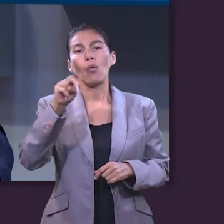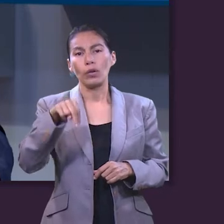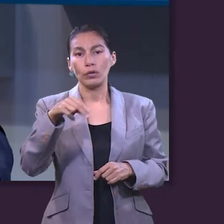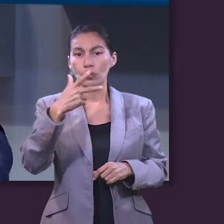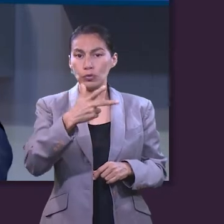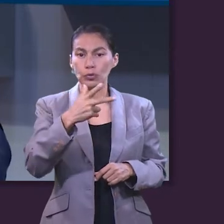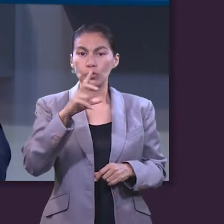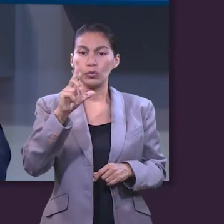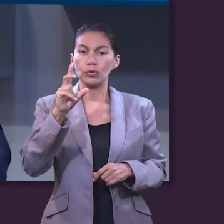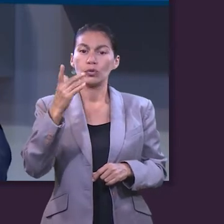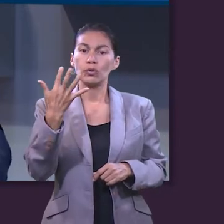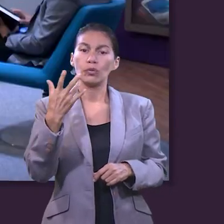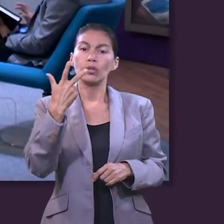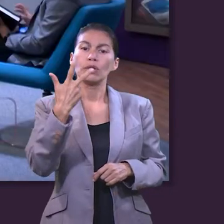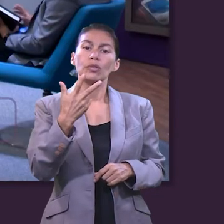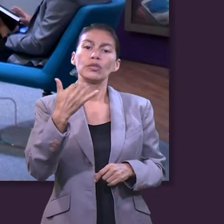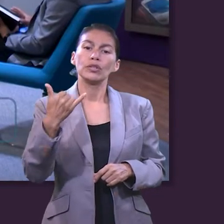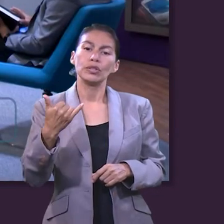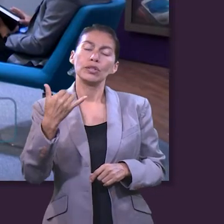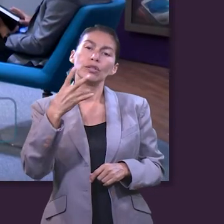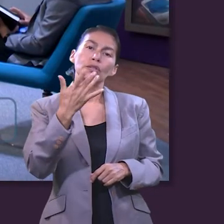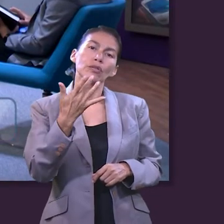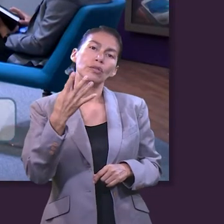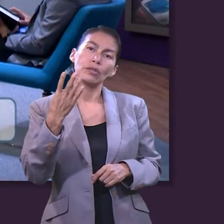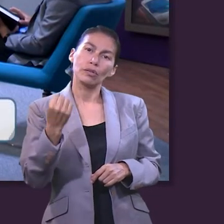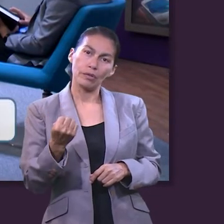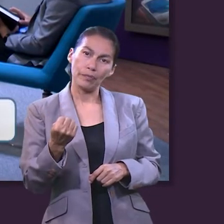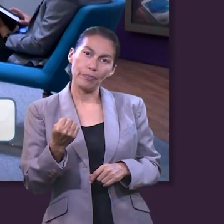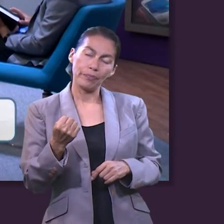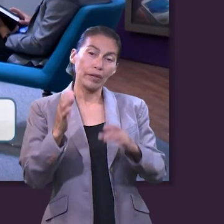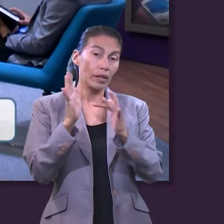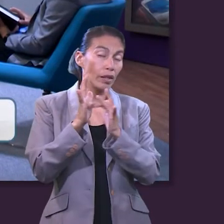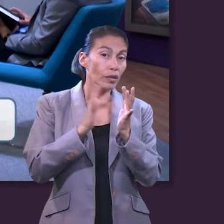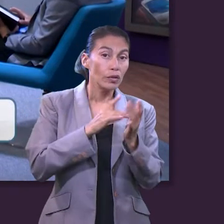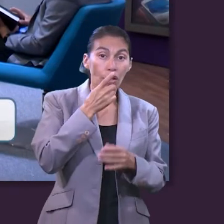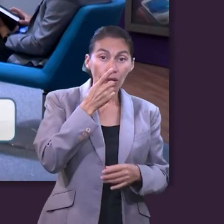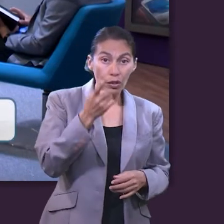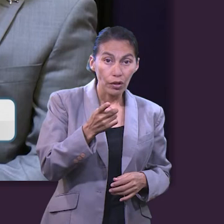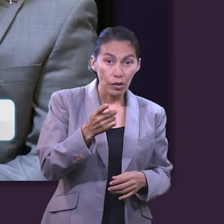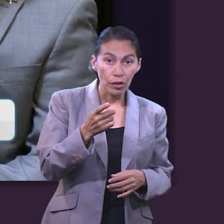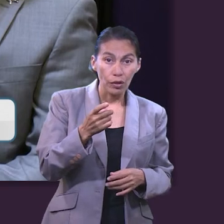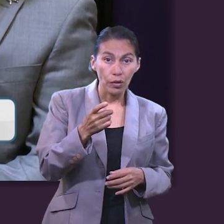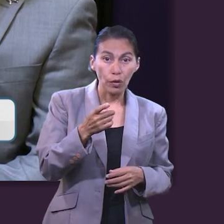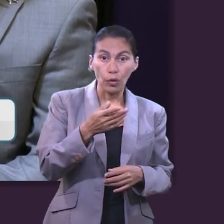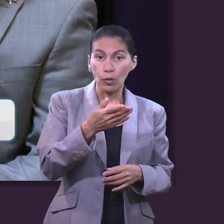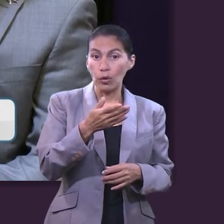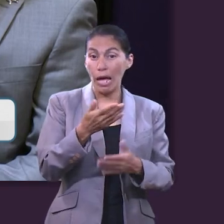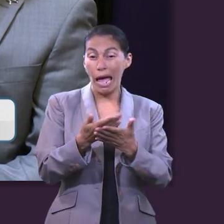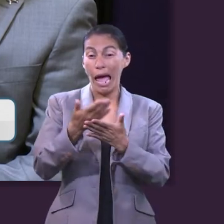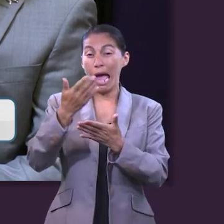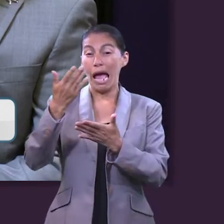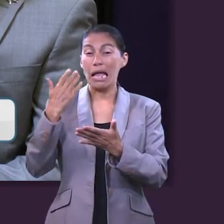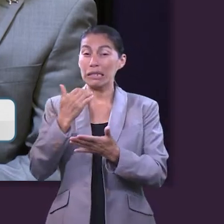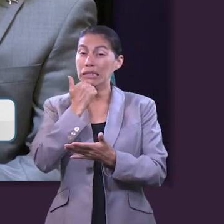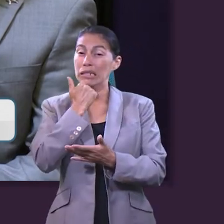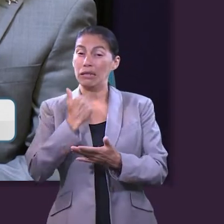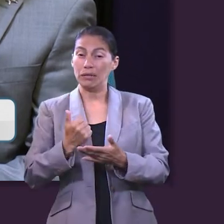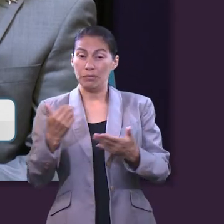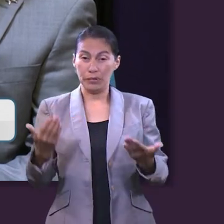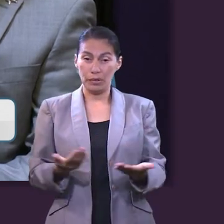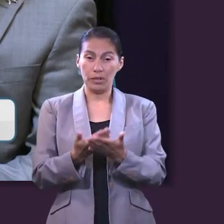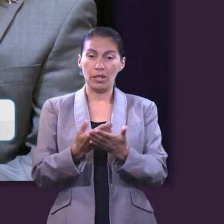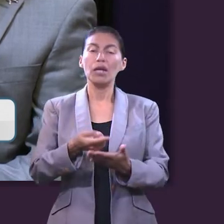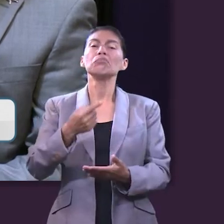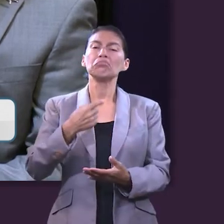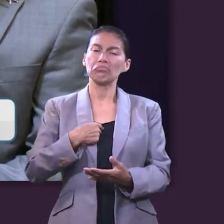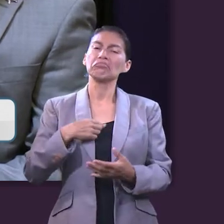8, 58 y 59. Dice así, Jesús les dijo, les aseguro que mucho antes que yo, que naciera